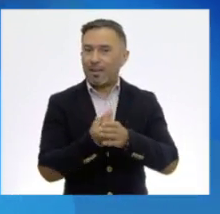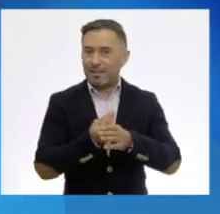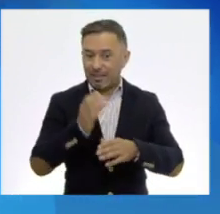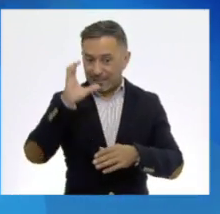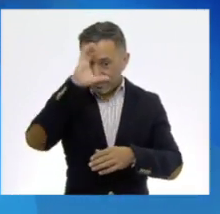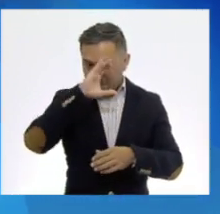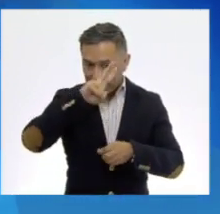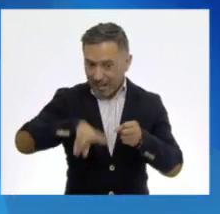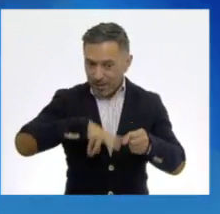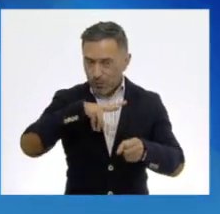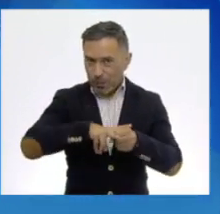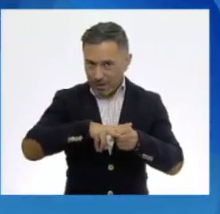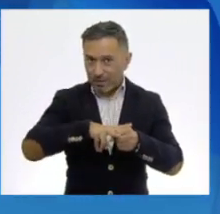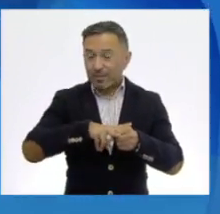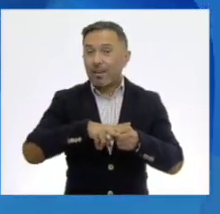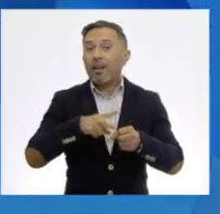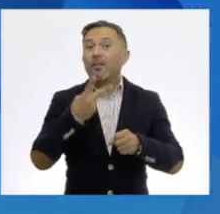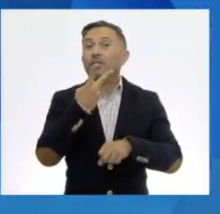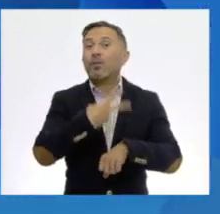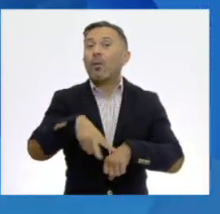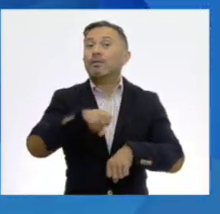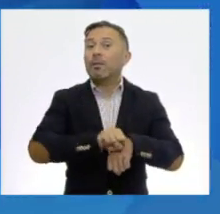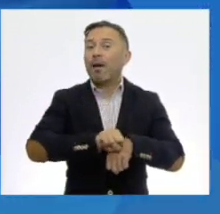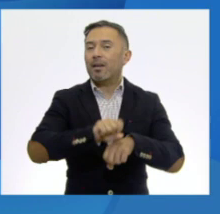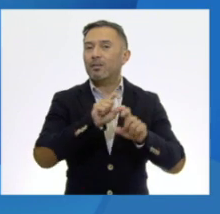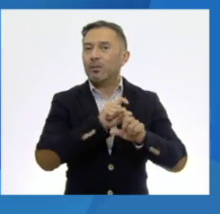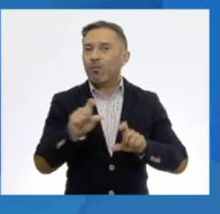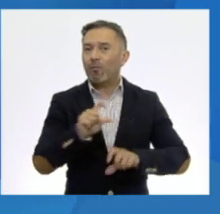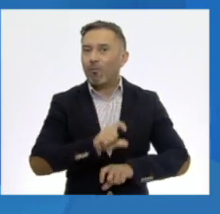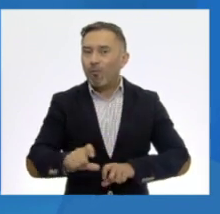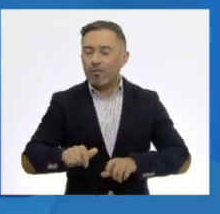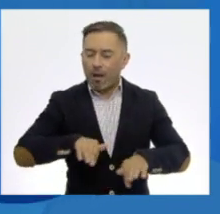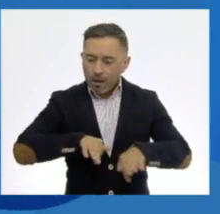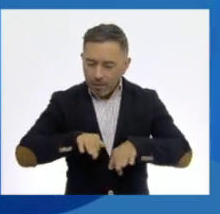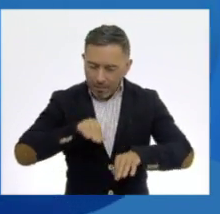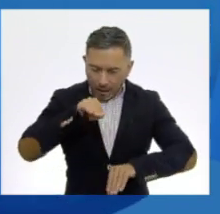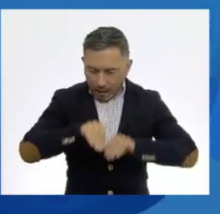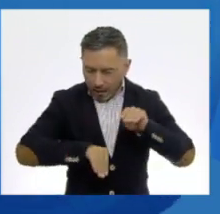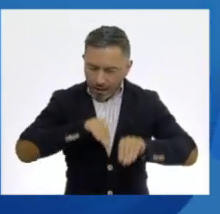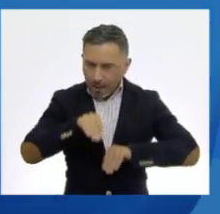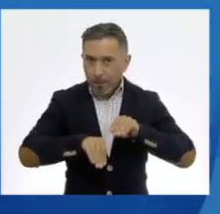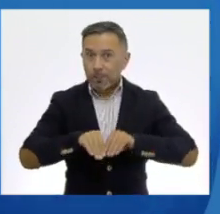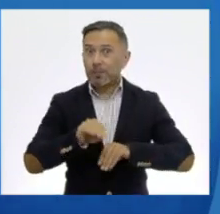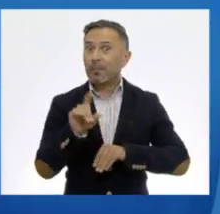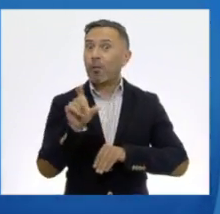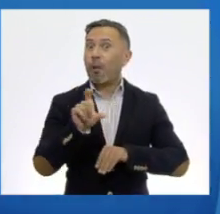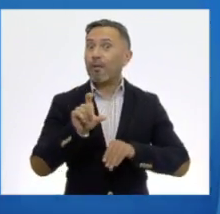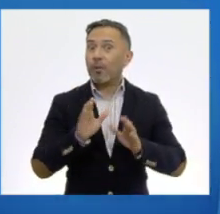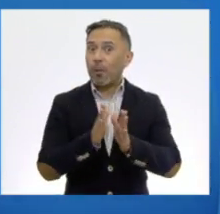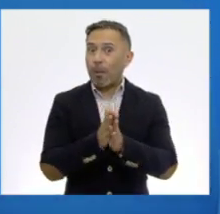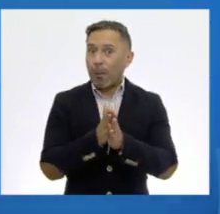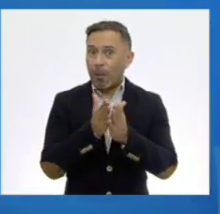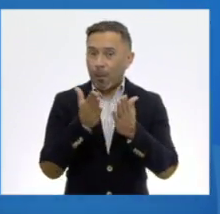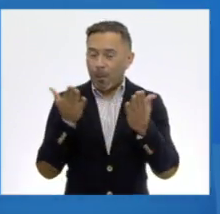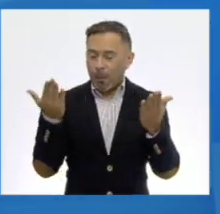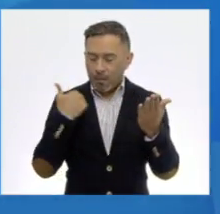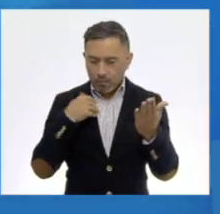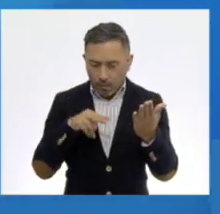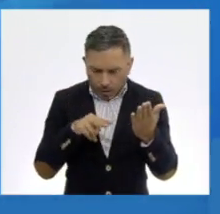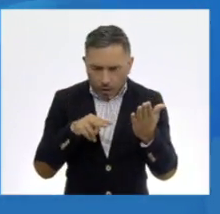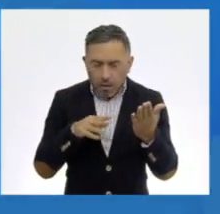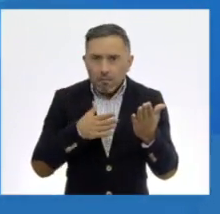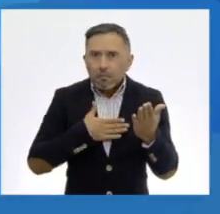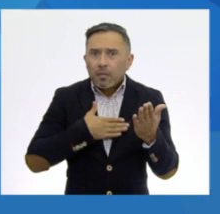que trabajaron las 2 últimas semanas. Al abrir tu carpeta, encuentras tu proyecto totalmente